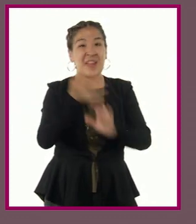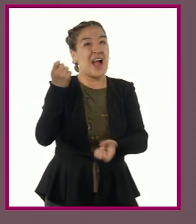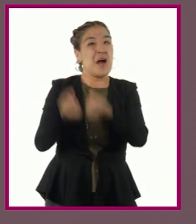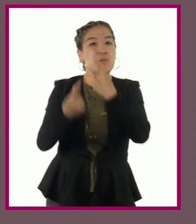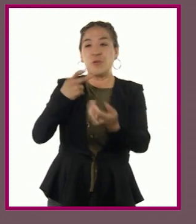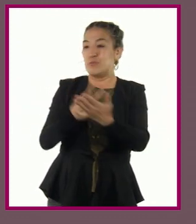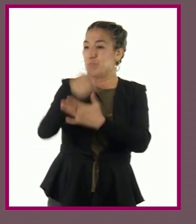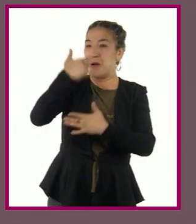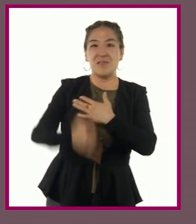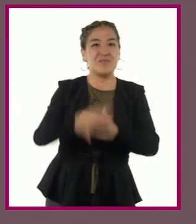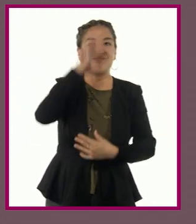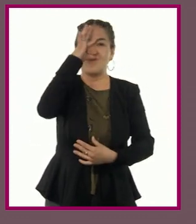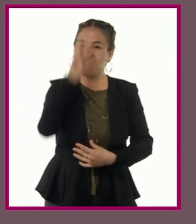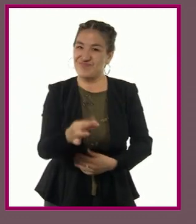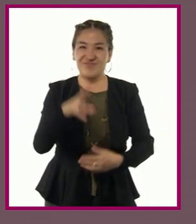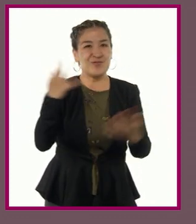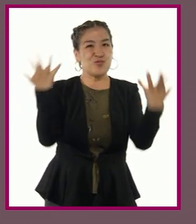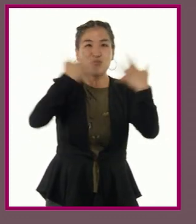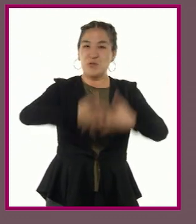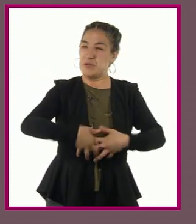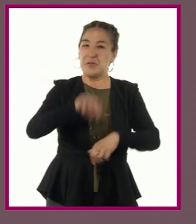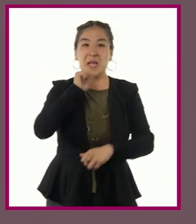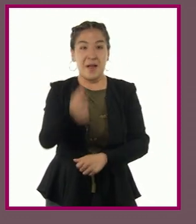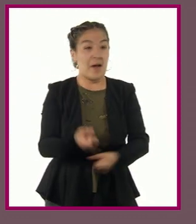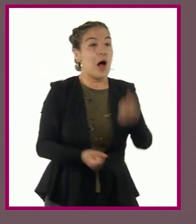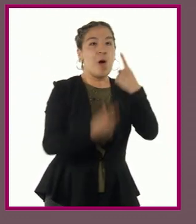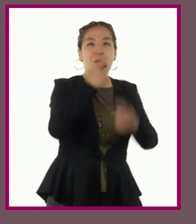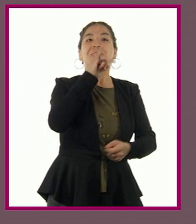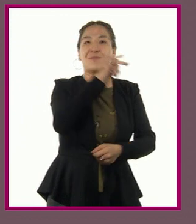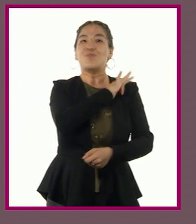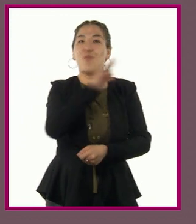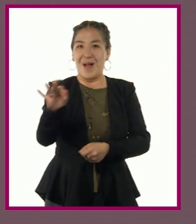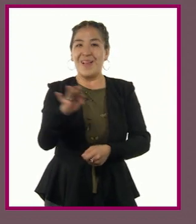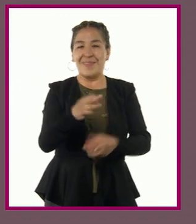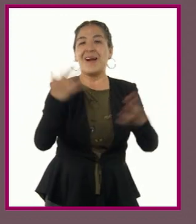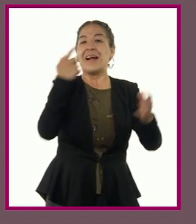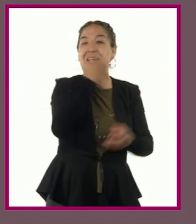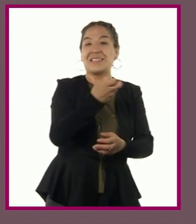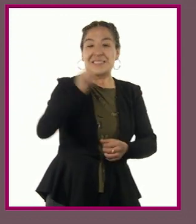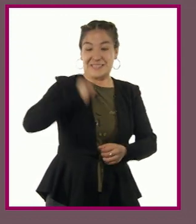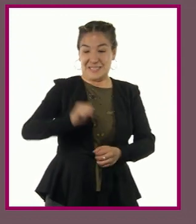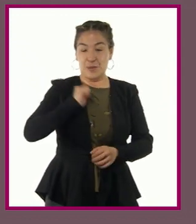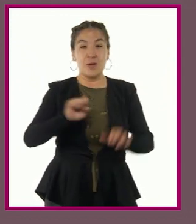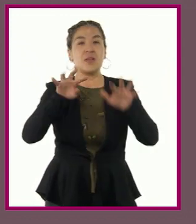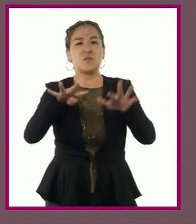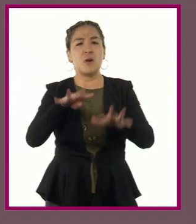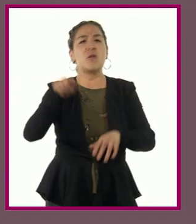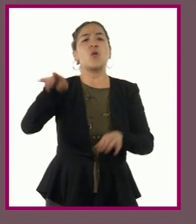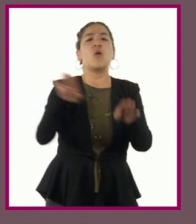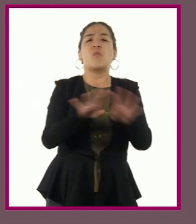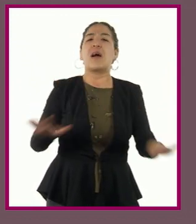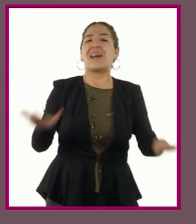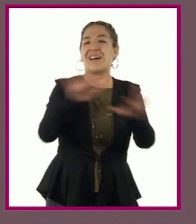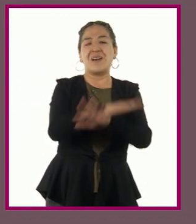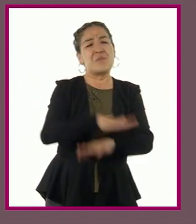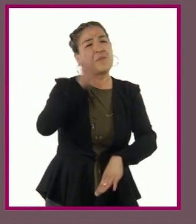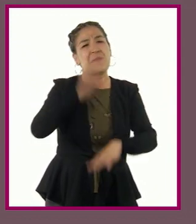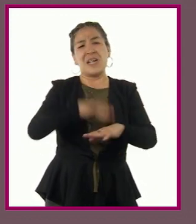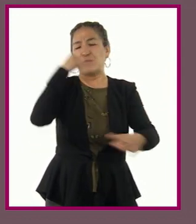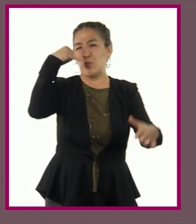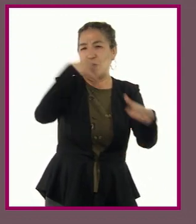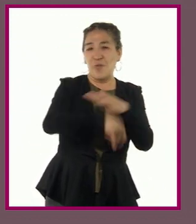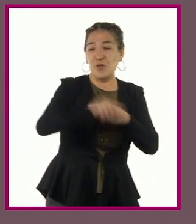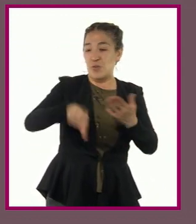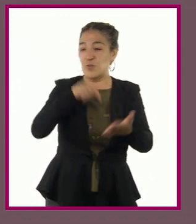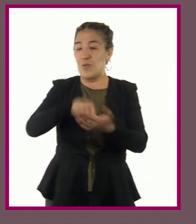funcionaron según lo planeado y otros se lograron hasta el siglo XIX, las reformas generaron un cambio profundo en la sociedad y